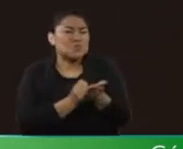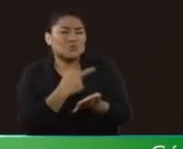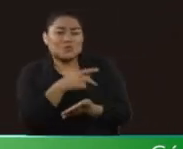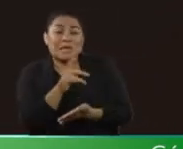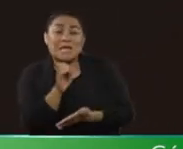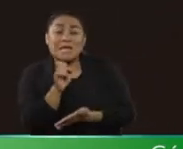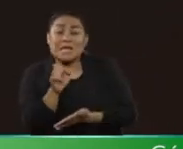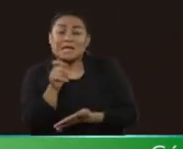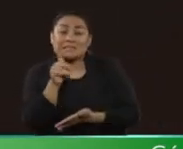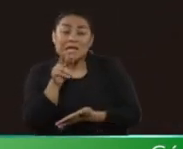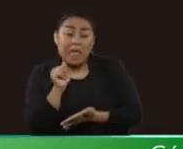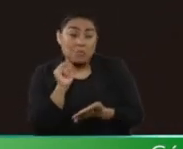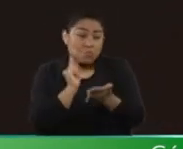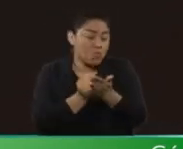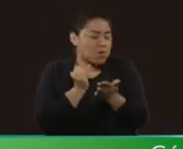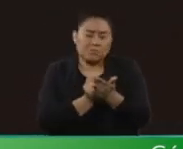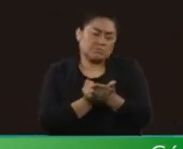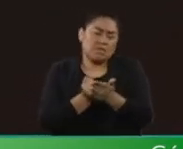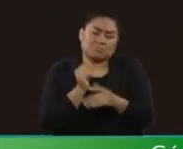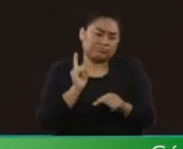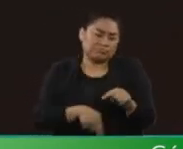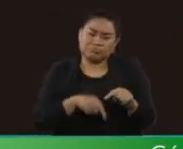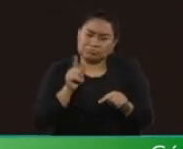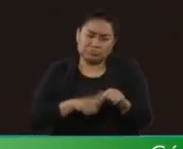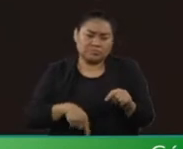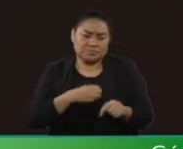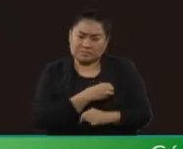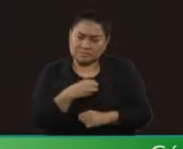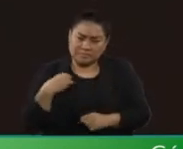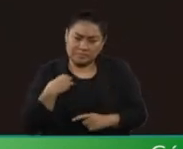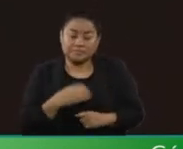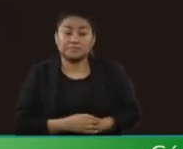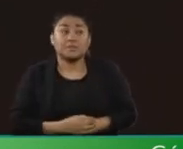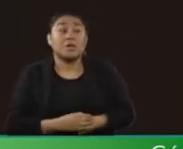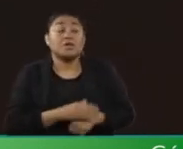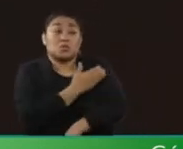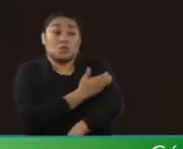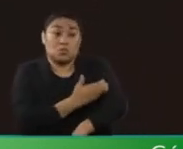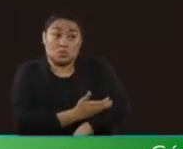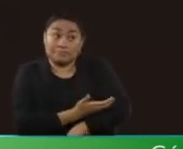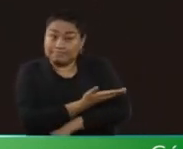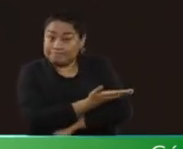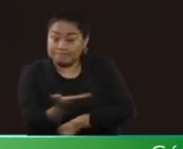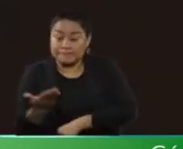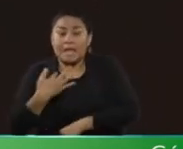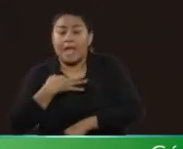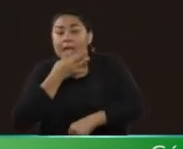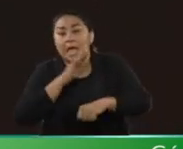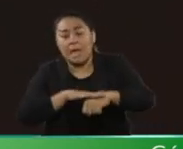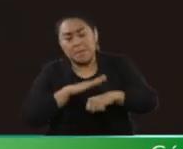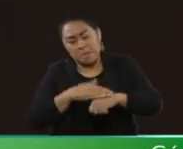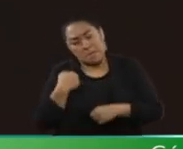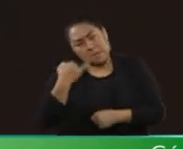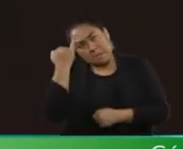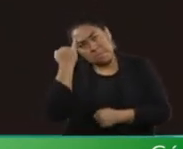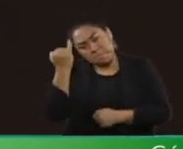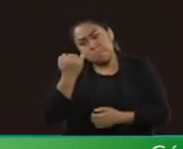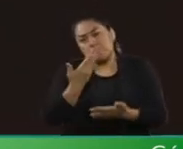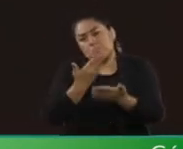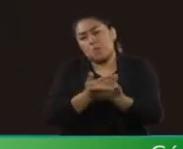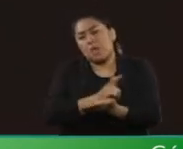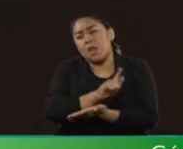horas extras compañeros Les informo que estaré presentando una iniciativa para eliminar estos